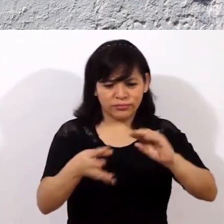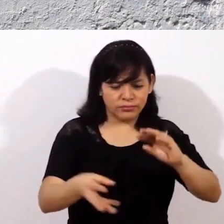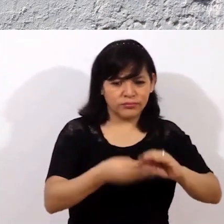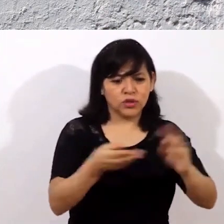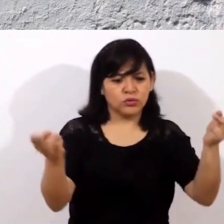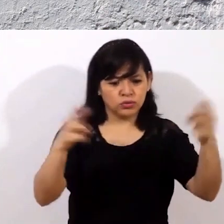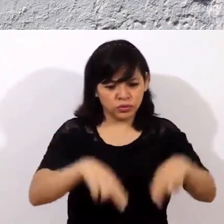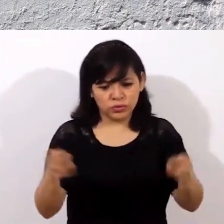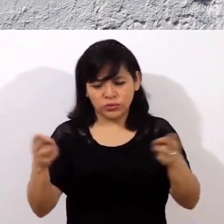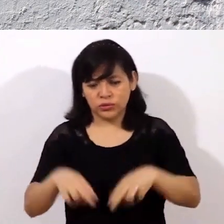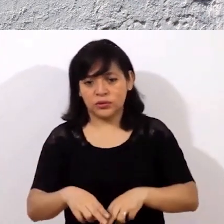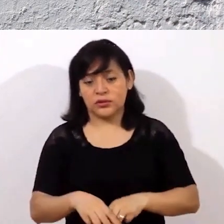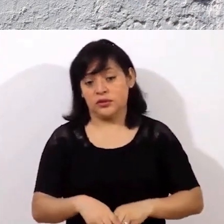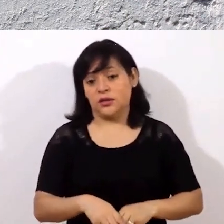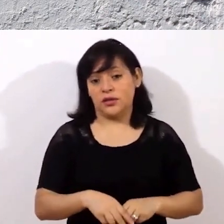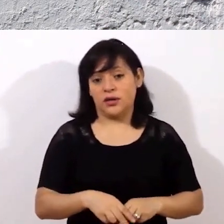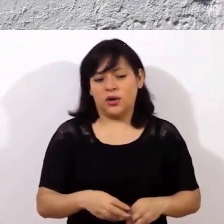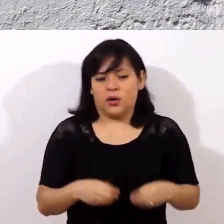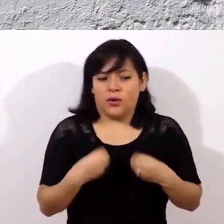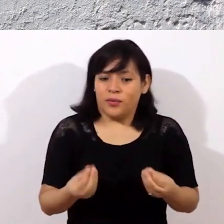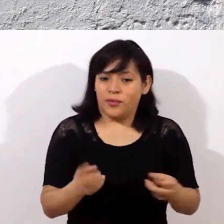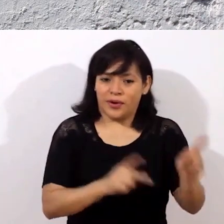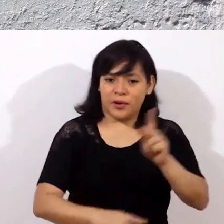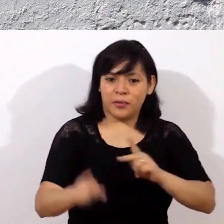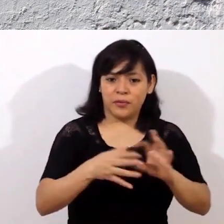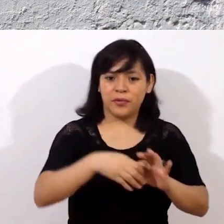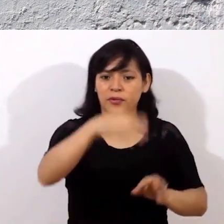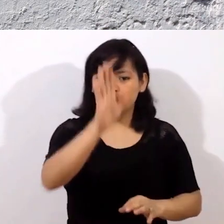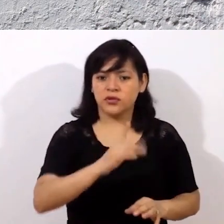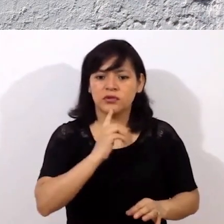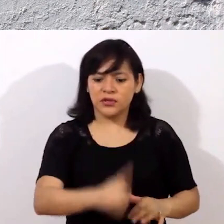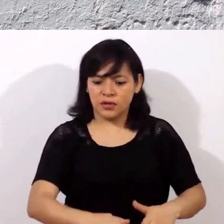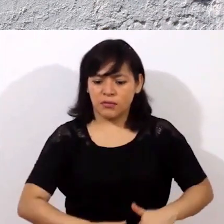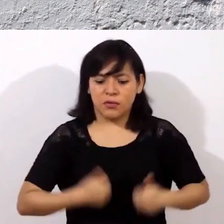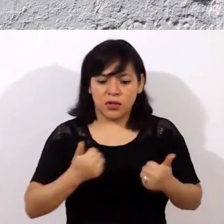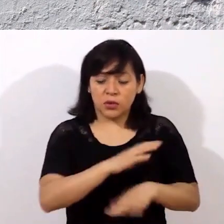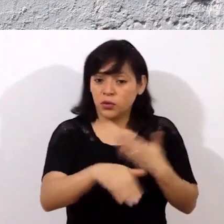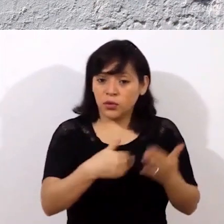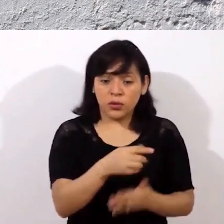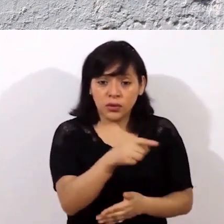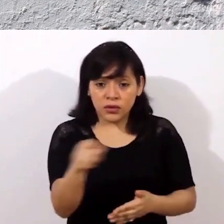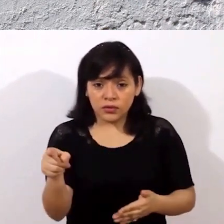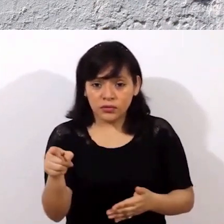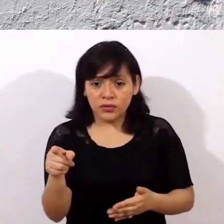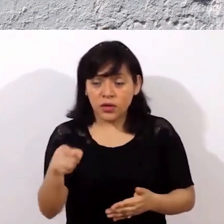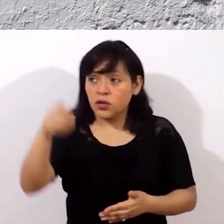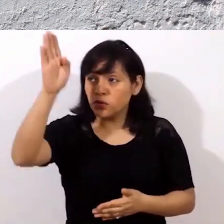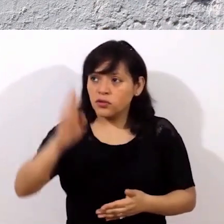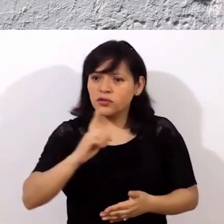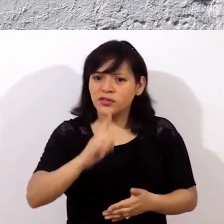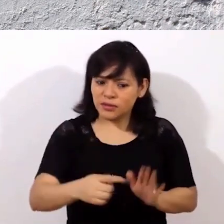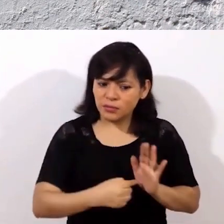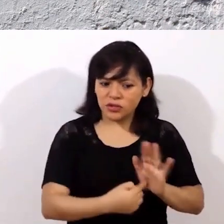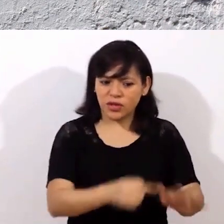tras homicidio se suceden. Esta era la situación que está viviendo el pueblo de Dios. Así que el Señor declara